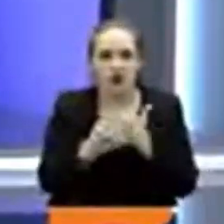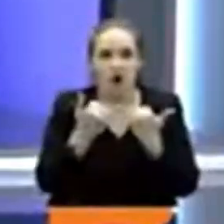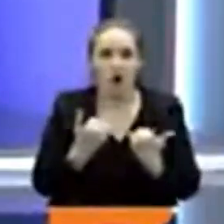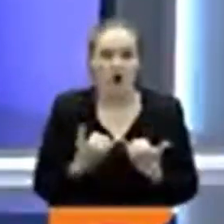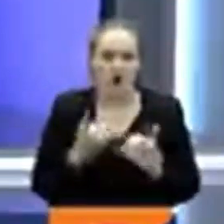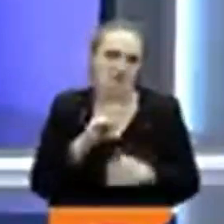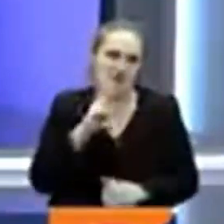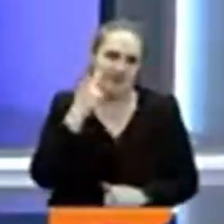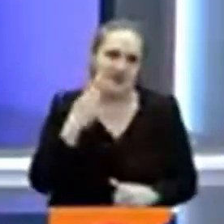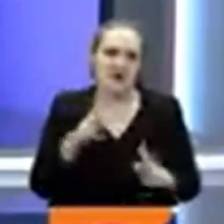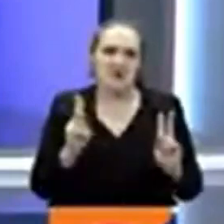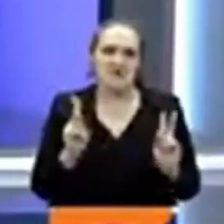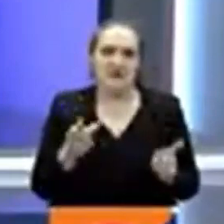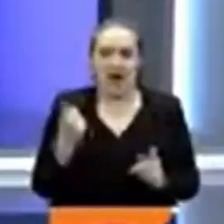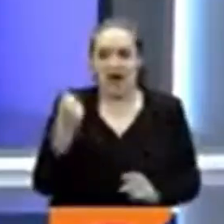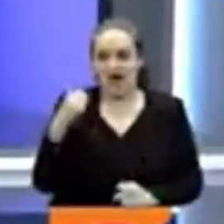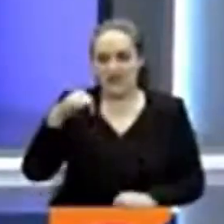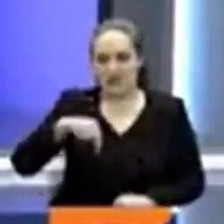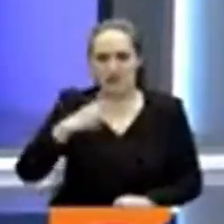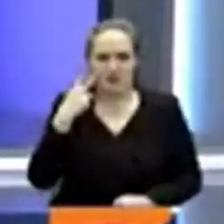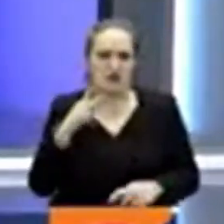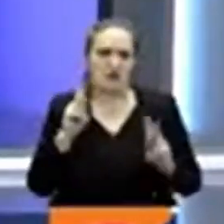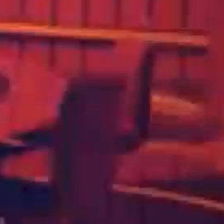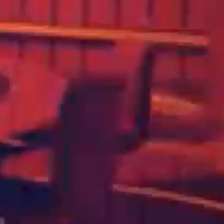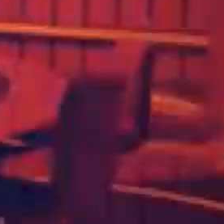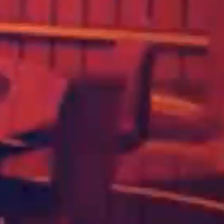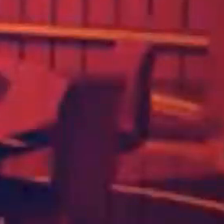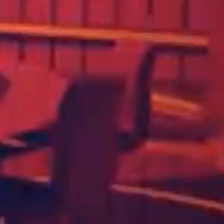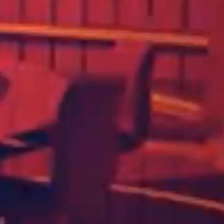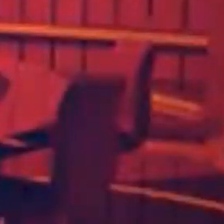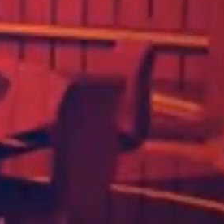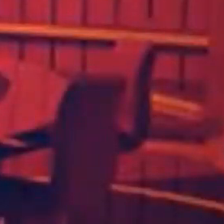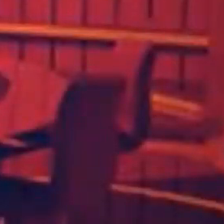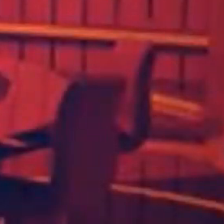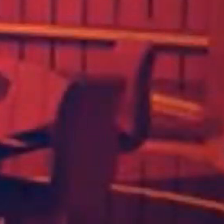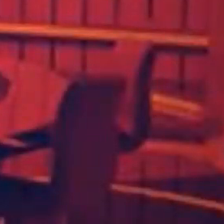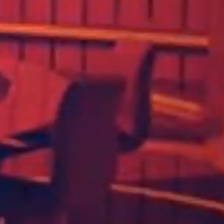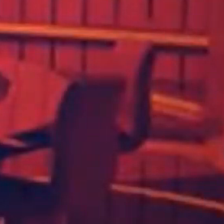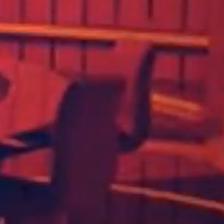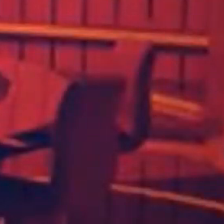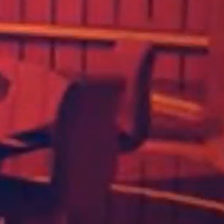de descanso de esta Copa del Mundo, y mañana inician los cuartos.